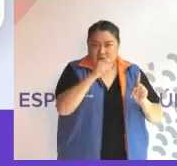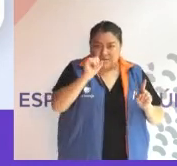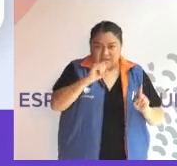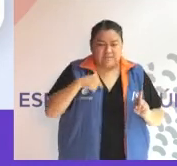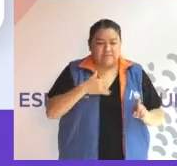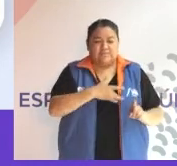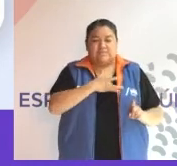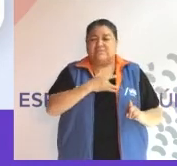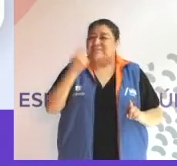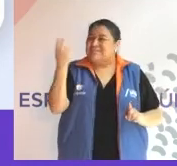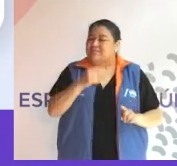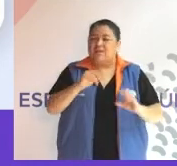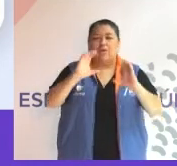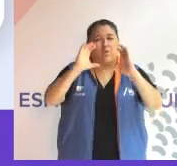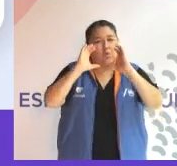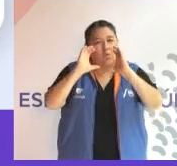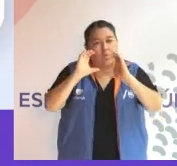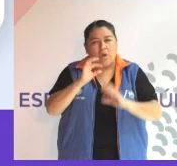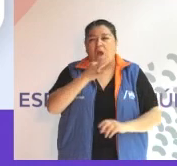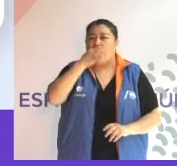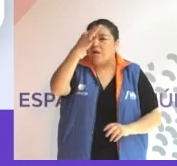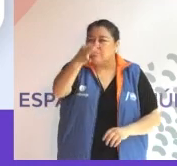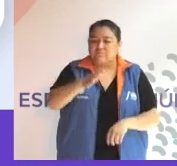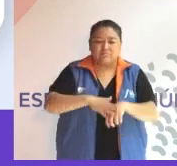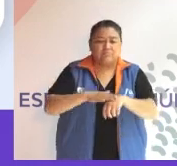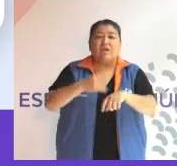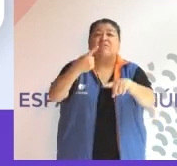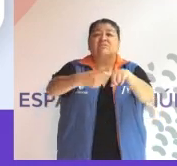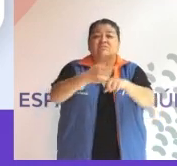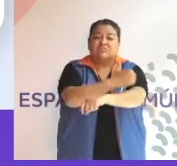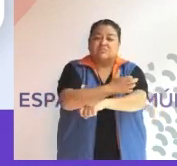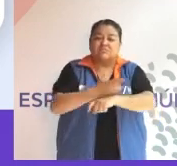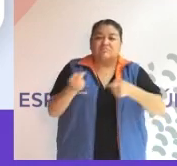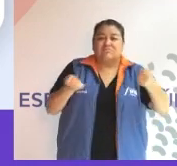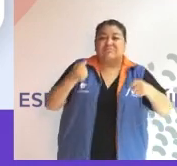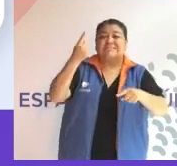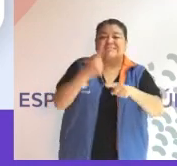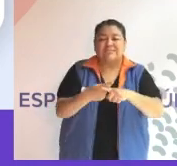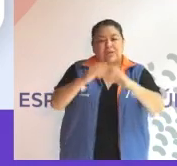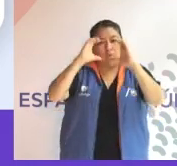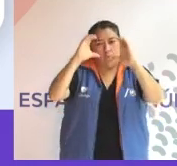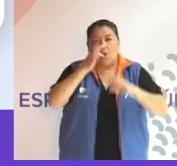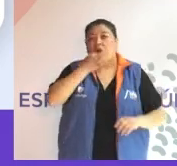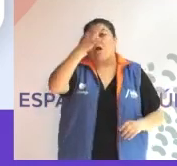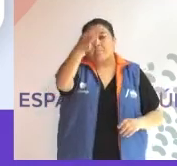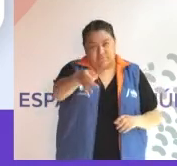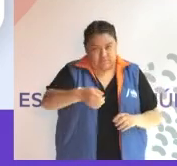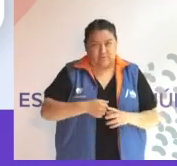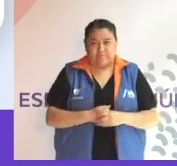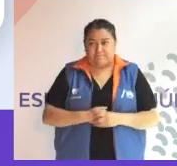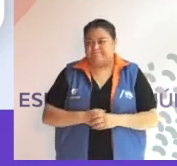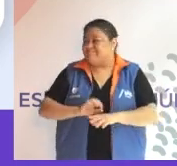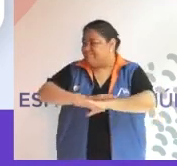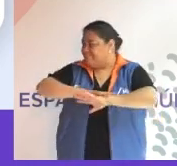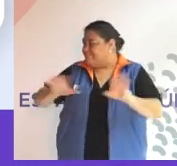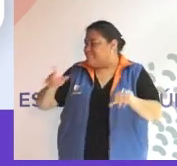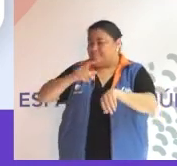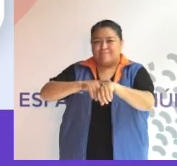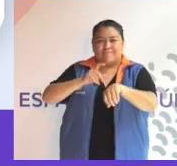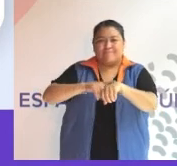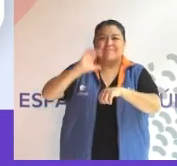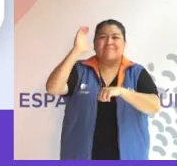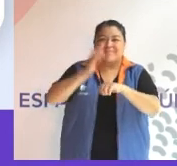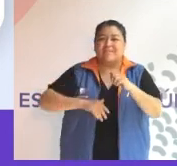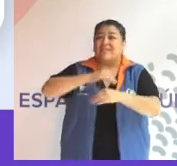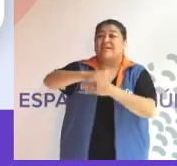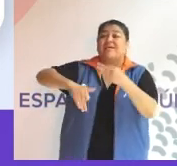tengan de verdad, muchísimo cuidado en quién va a manejar su voluntariado. Muchísimas gracias. Pues ya no quitamos más tiempo.